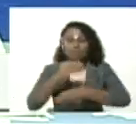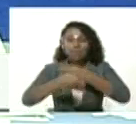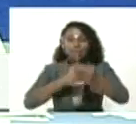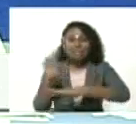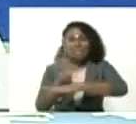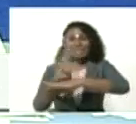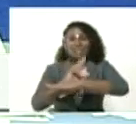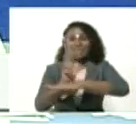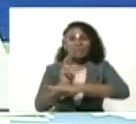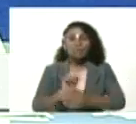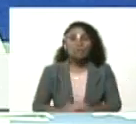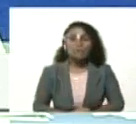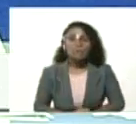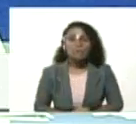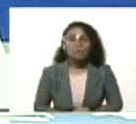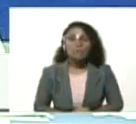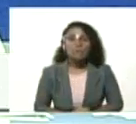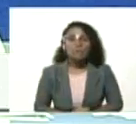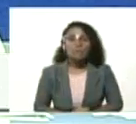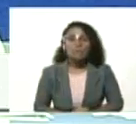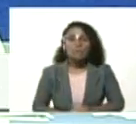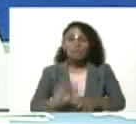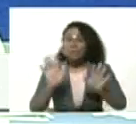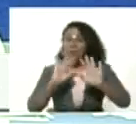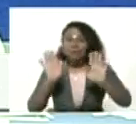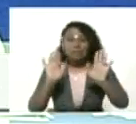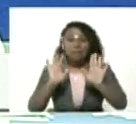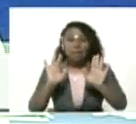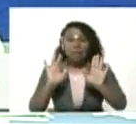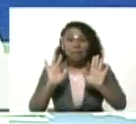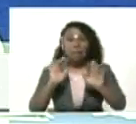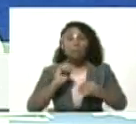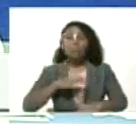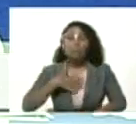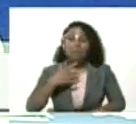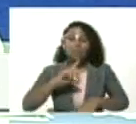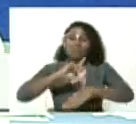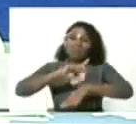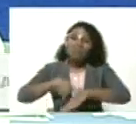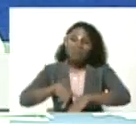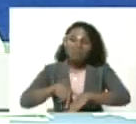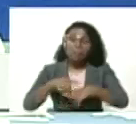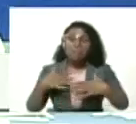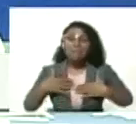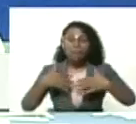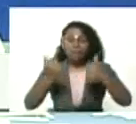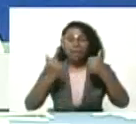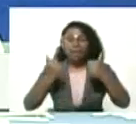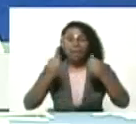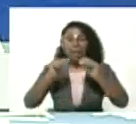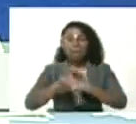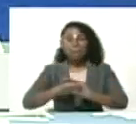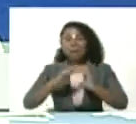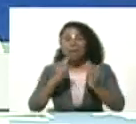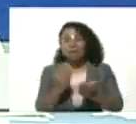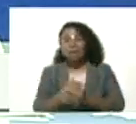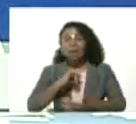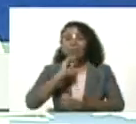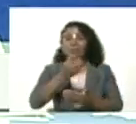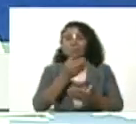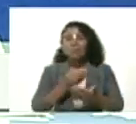aceleró, que ya pudiera ser tarde para salvar al planeta. Es un